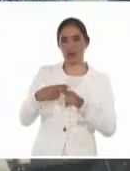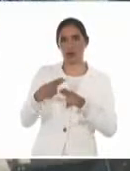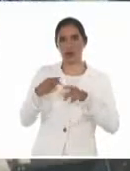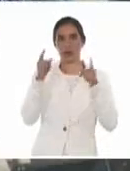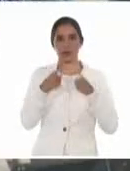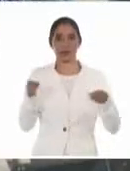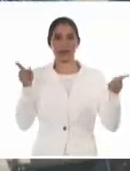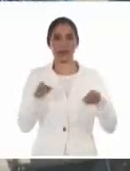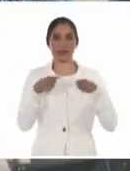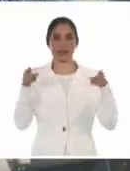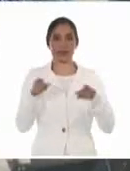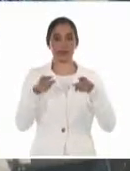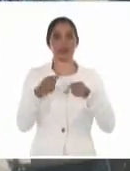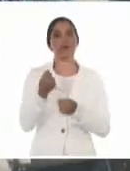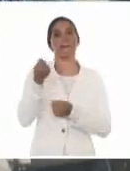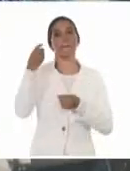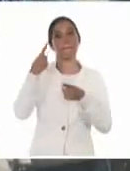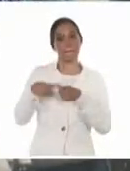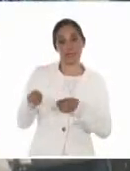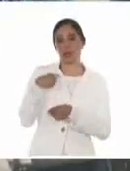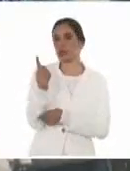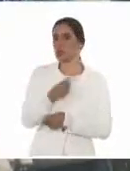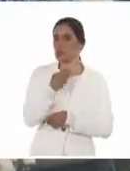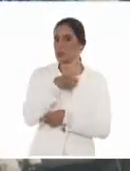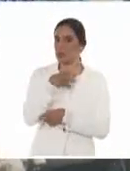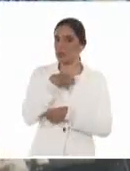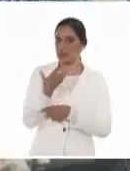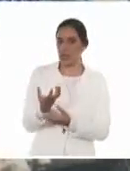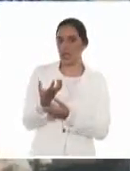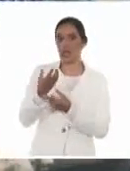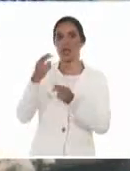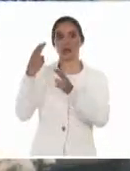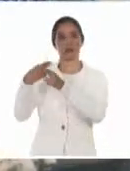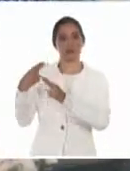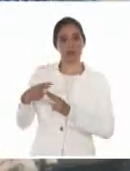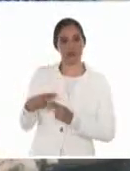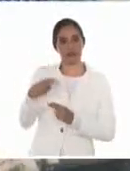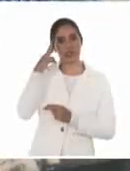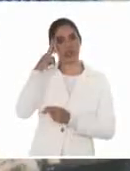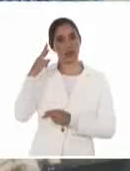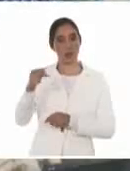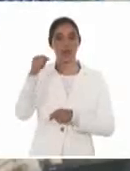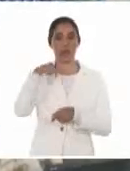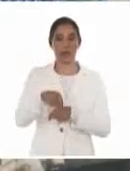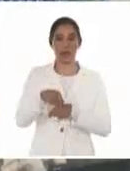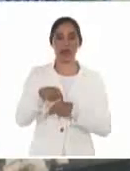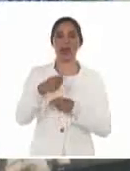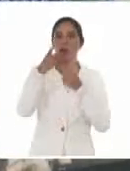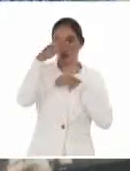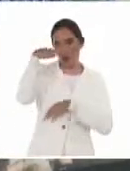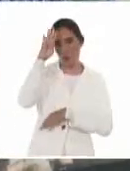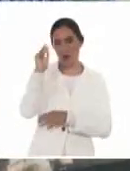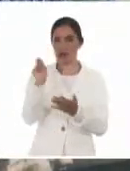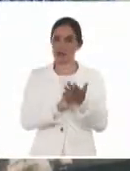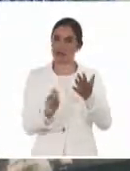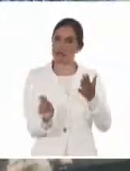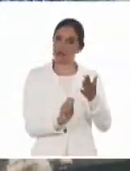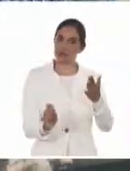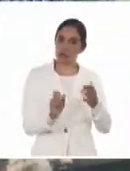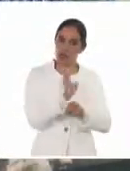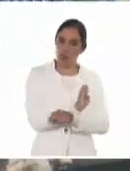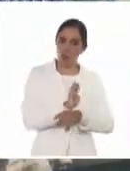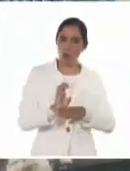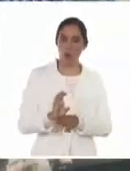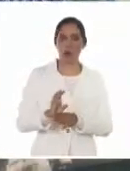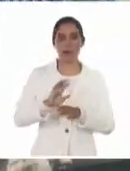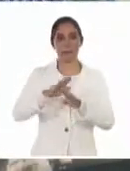norteamericana. Pero también vamos a tener compositores cubanos que, bueno, han escrito obras para